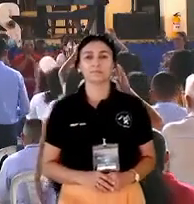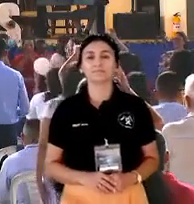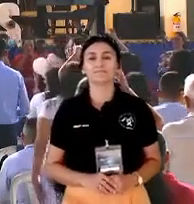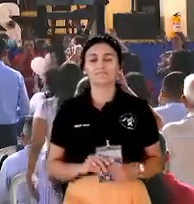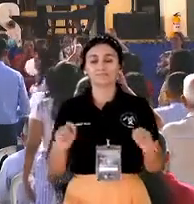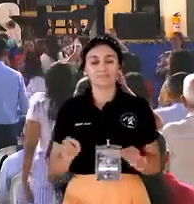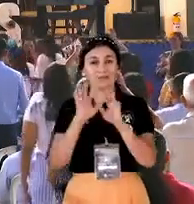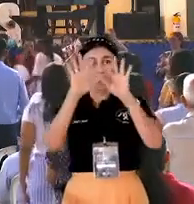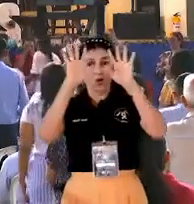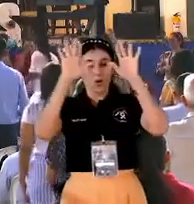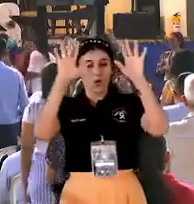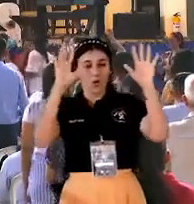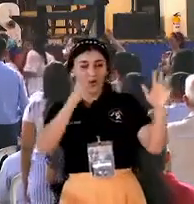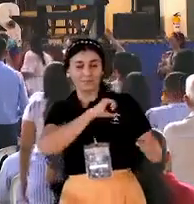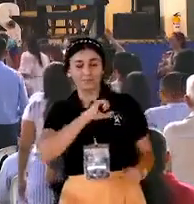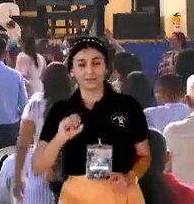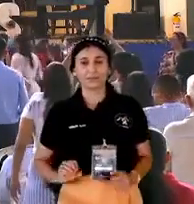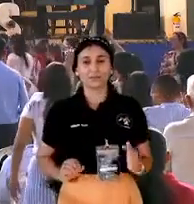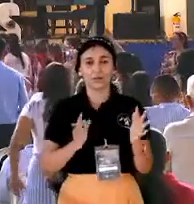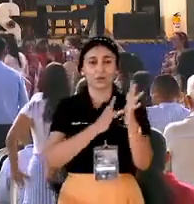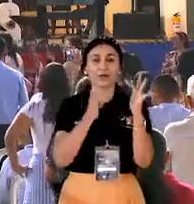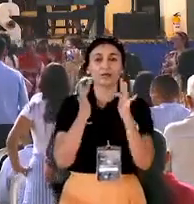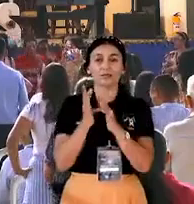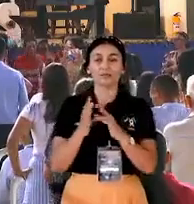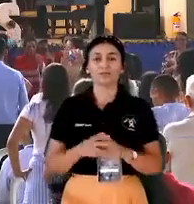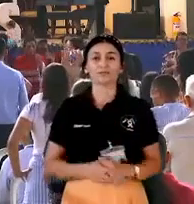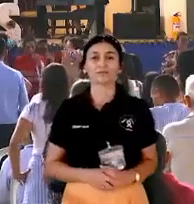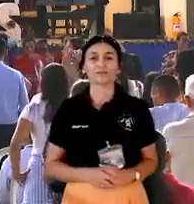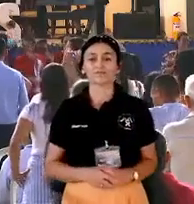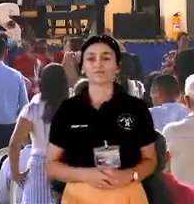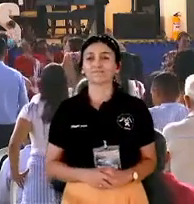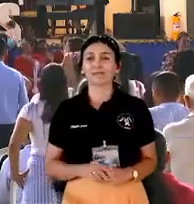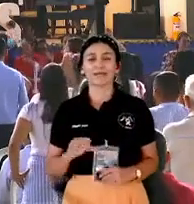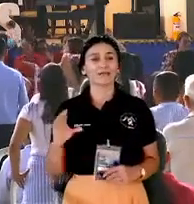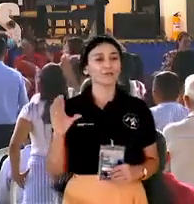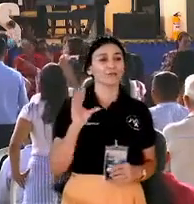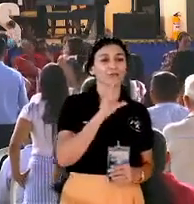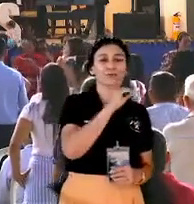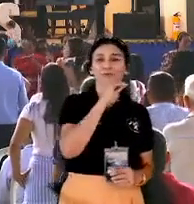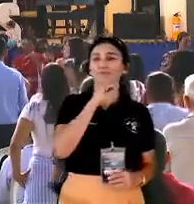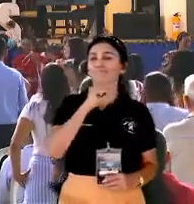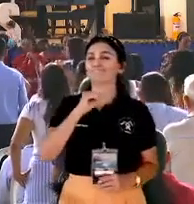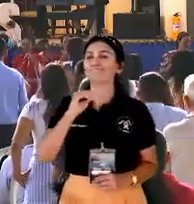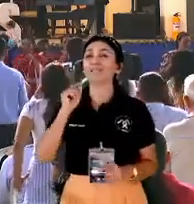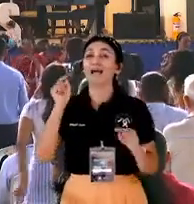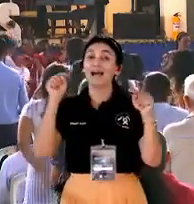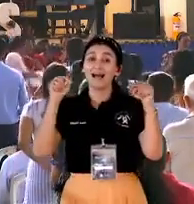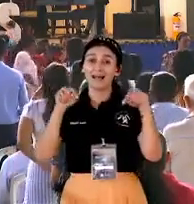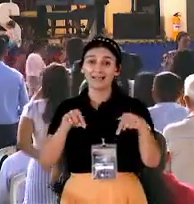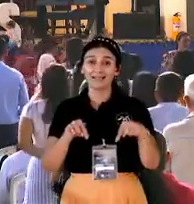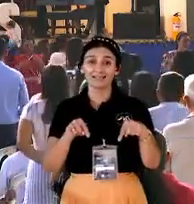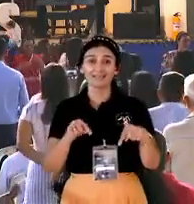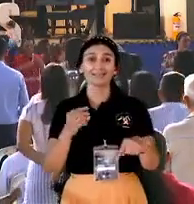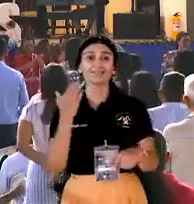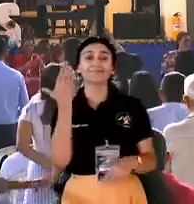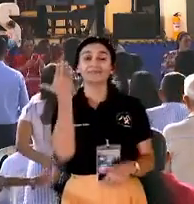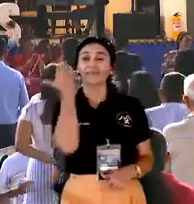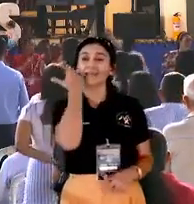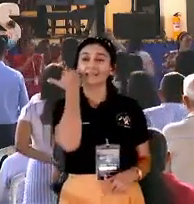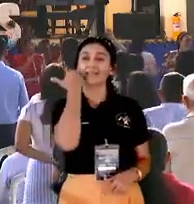Gloria al Señor Jesús. Creo que aquí todos estamos vinculados, los varones, con las damas de nuestra